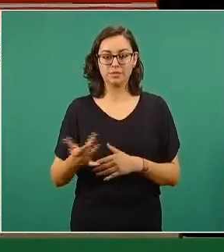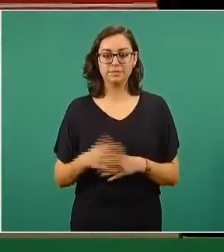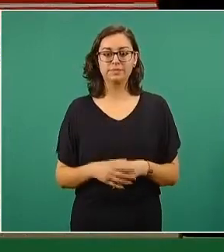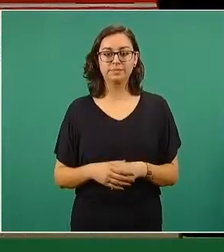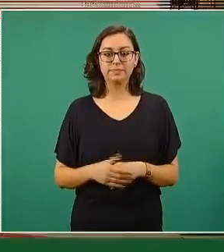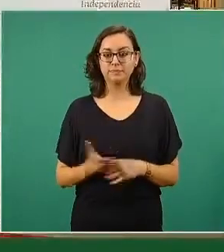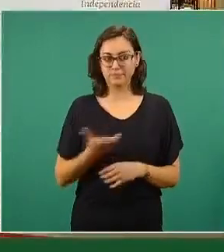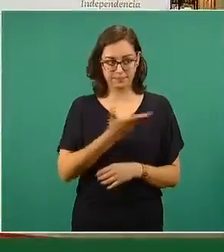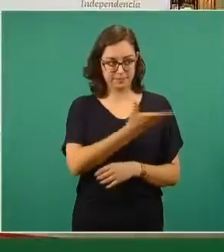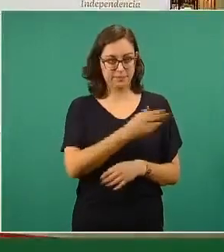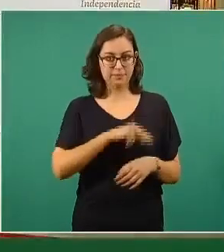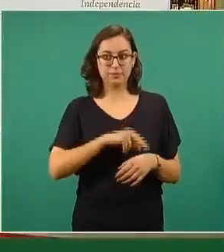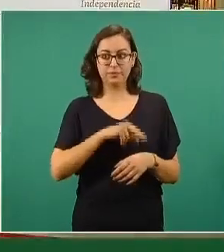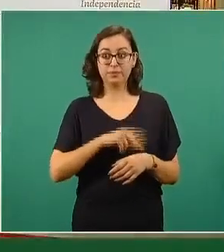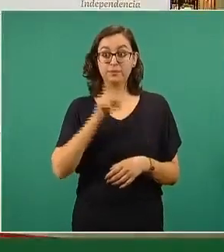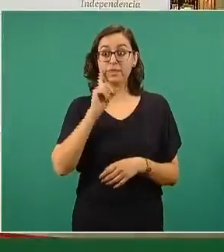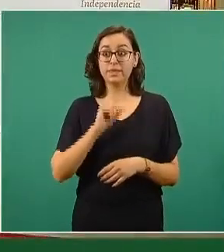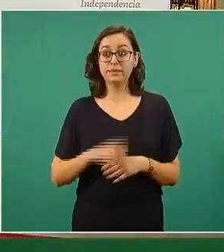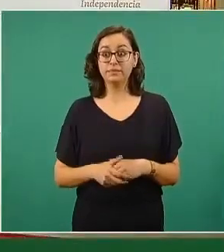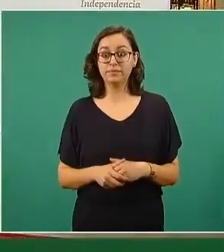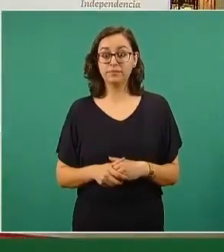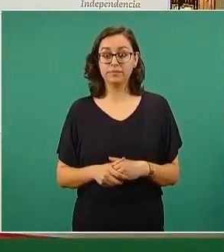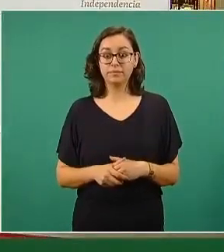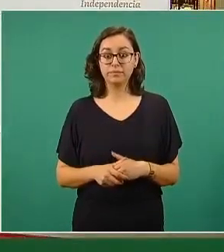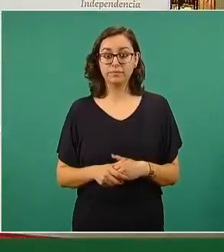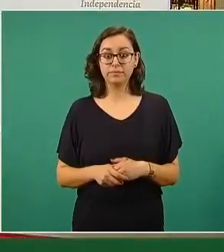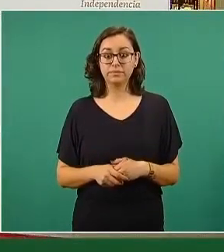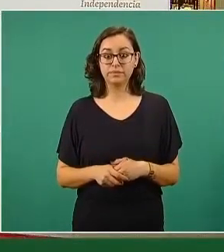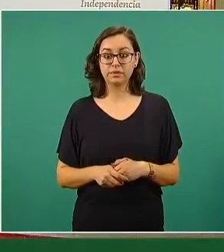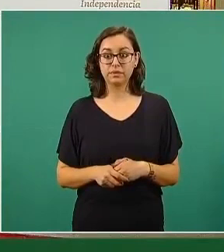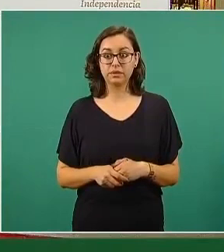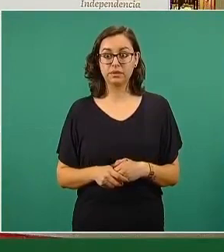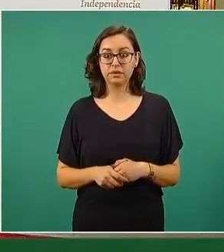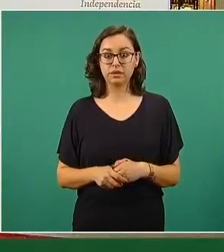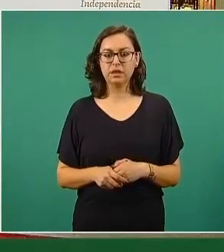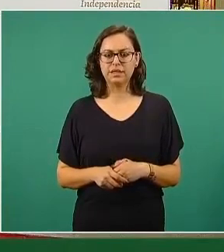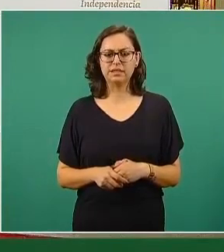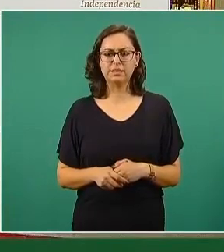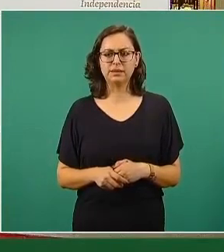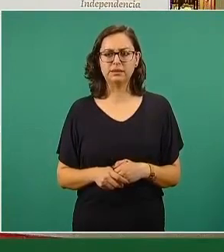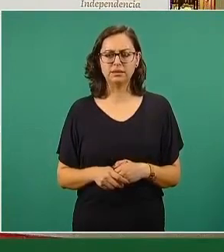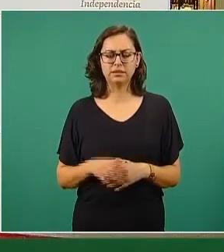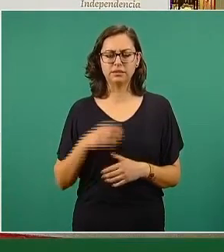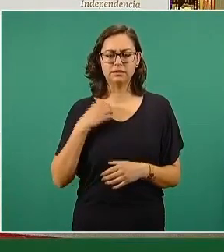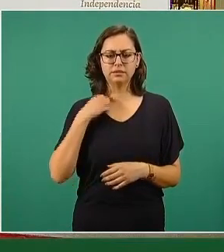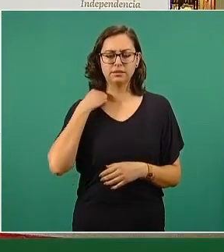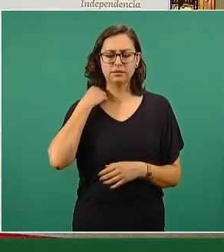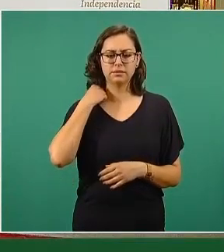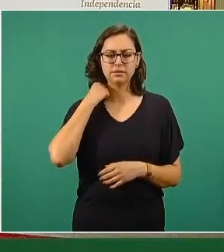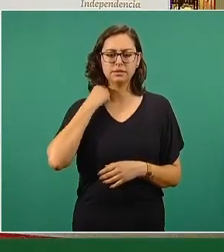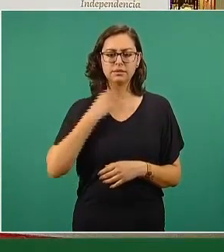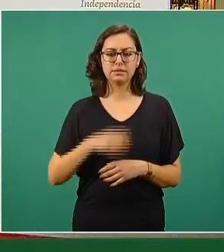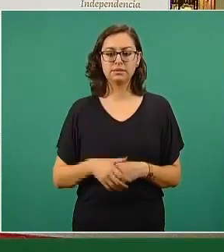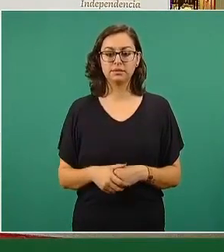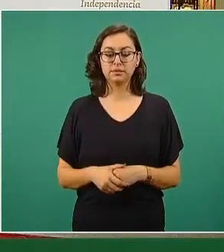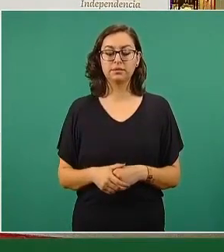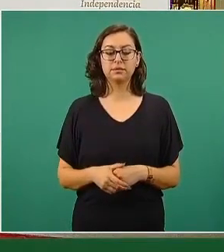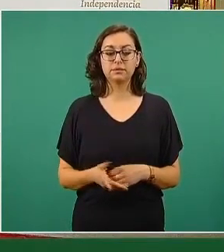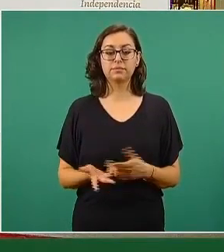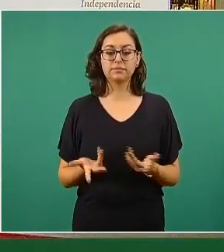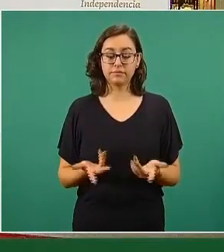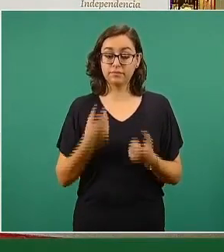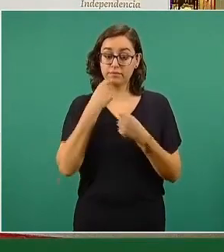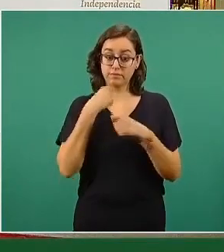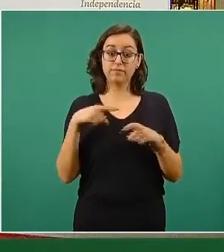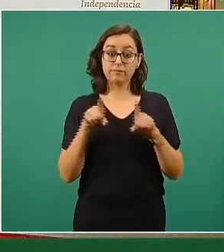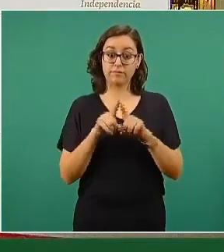también. Gracias, muchas gracias por la pregunta. Pues creo que también lo comentamos un poco, pero es importante